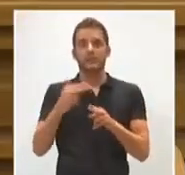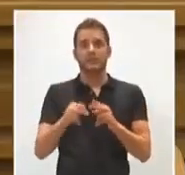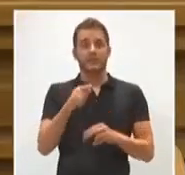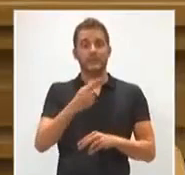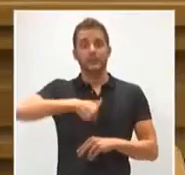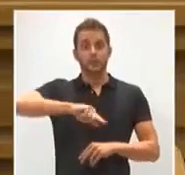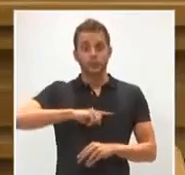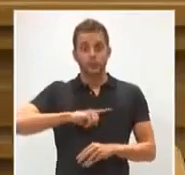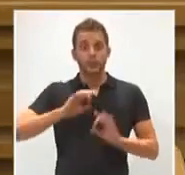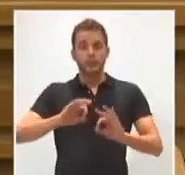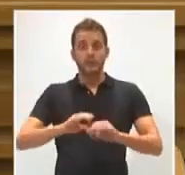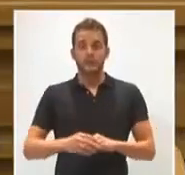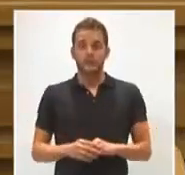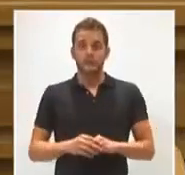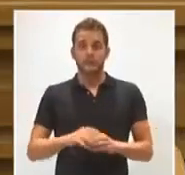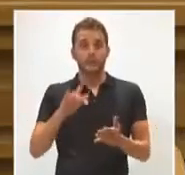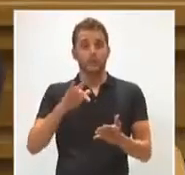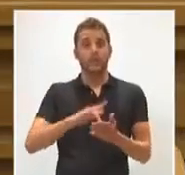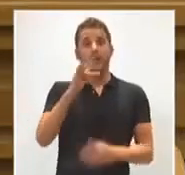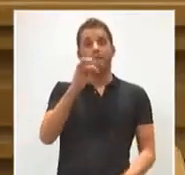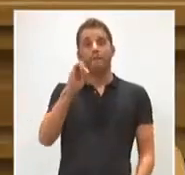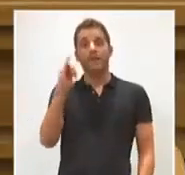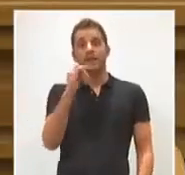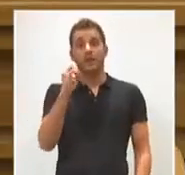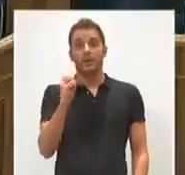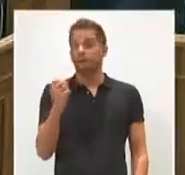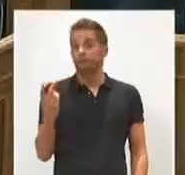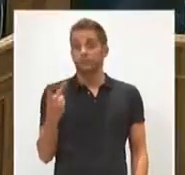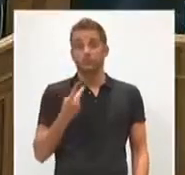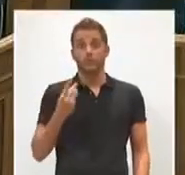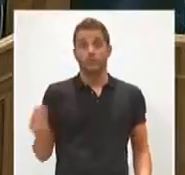estamos por junto con feijóo los mejores